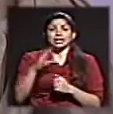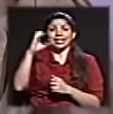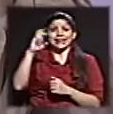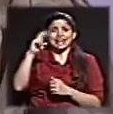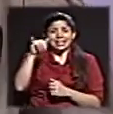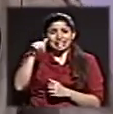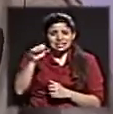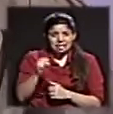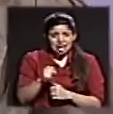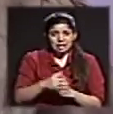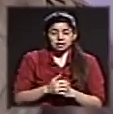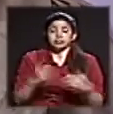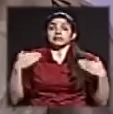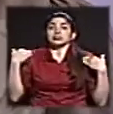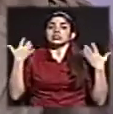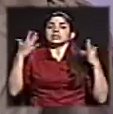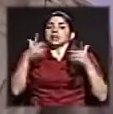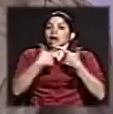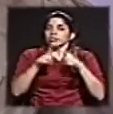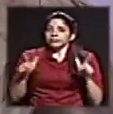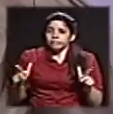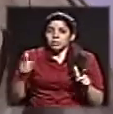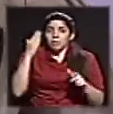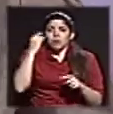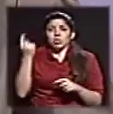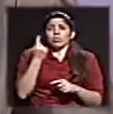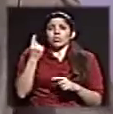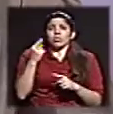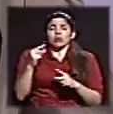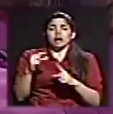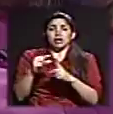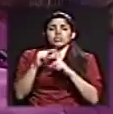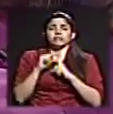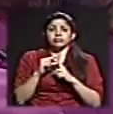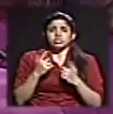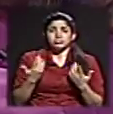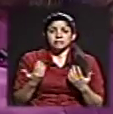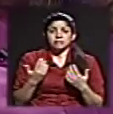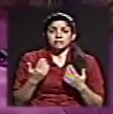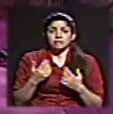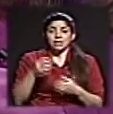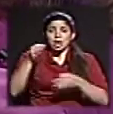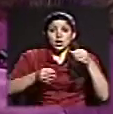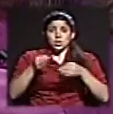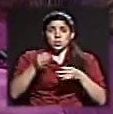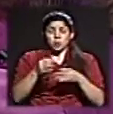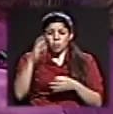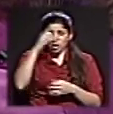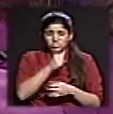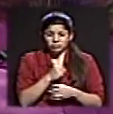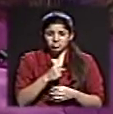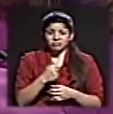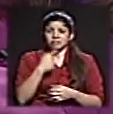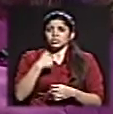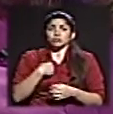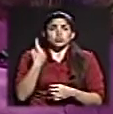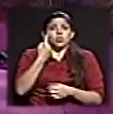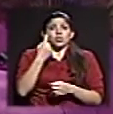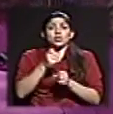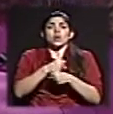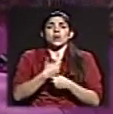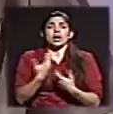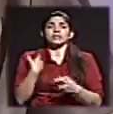querellas, dichosamente he salido libre porque lo único que demostró el juez fue que yo lo único que había